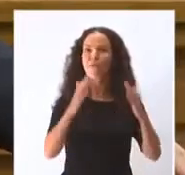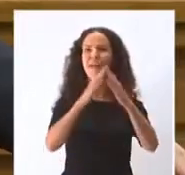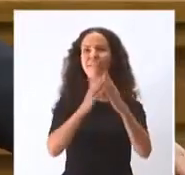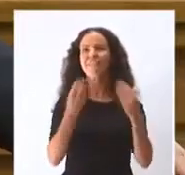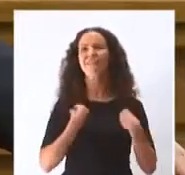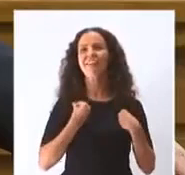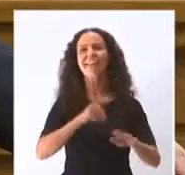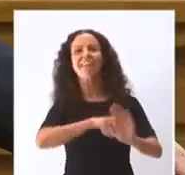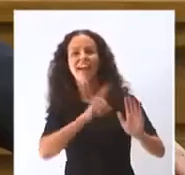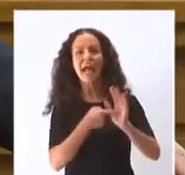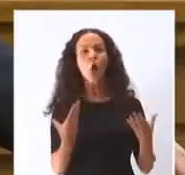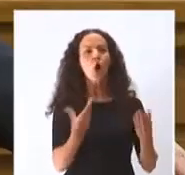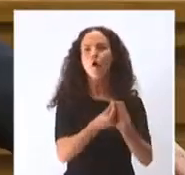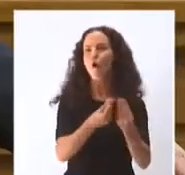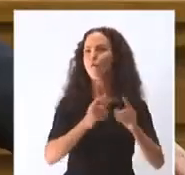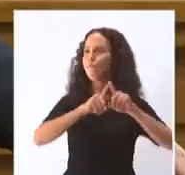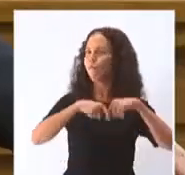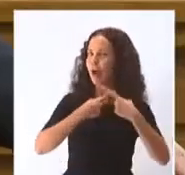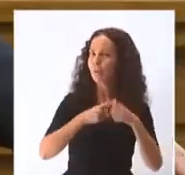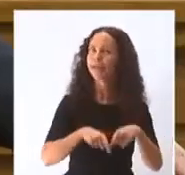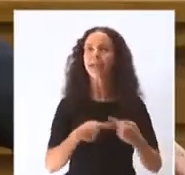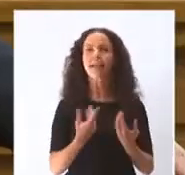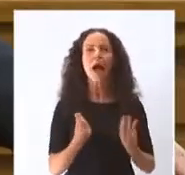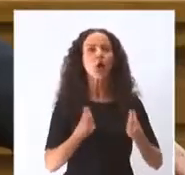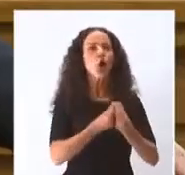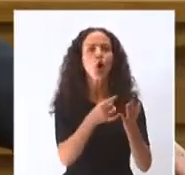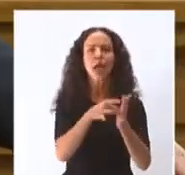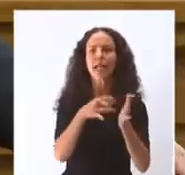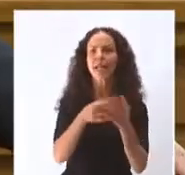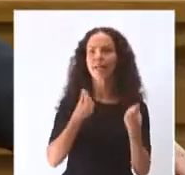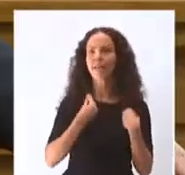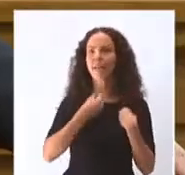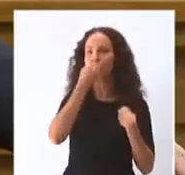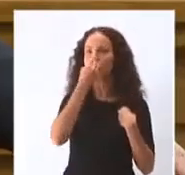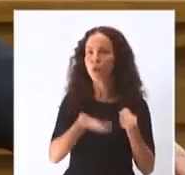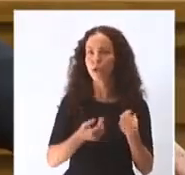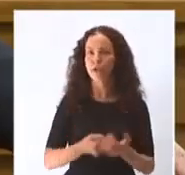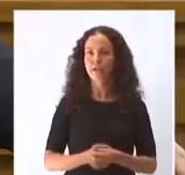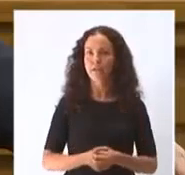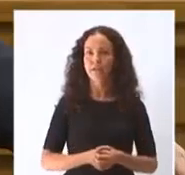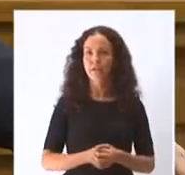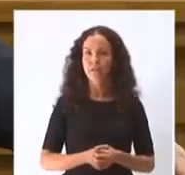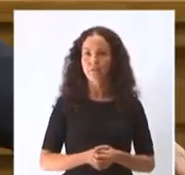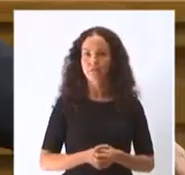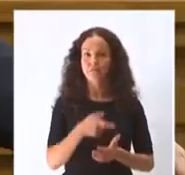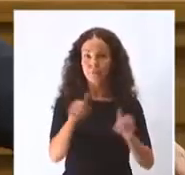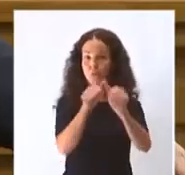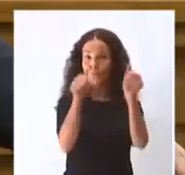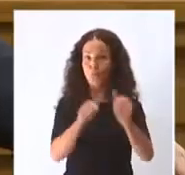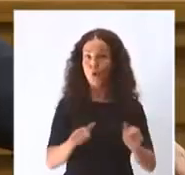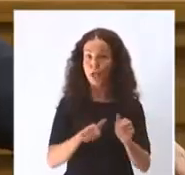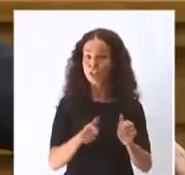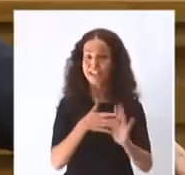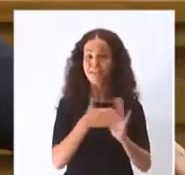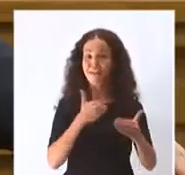se puedan vivir en familia o pocos con una calidad de vida distinta incluso con un ajardinamiento ese modelo que será el de